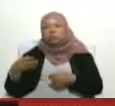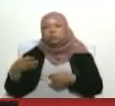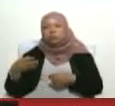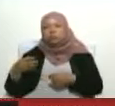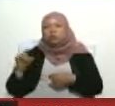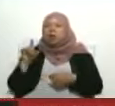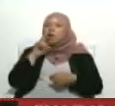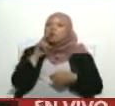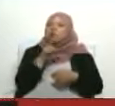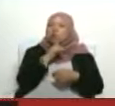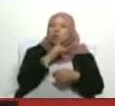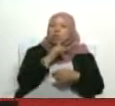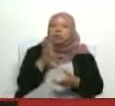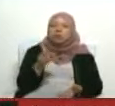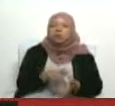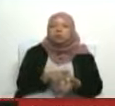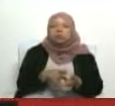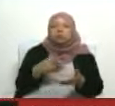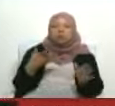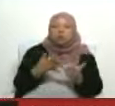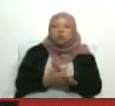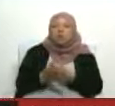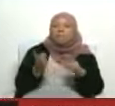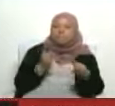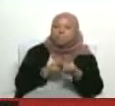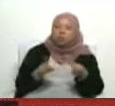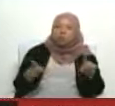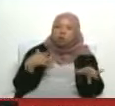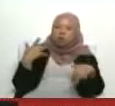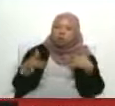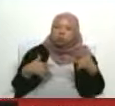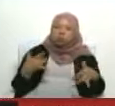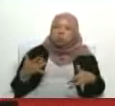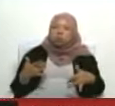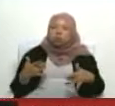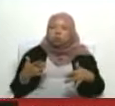nombres totalmente rimbombantes, pero absurdos.